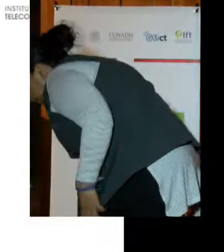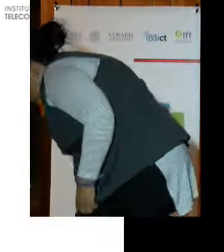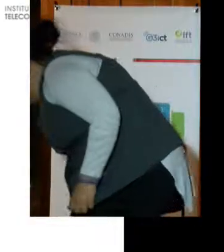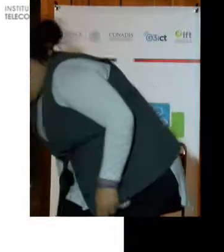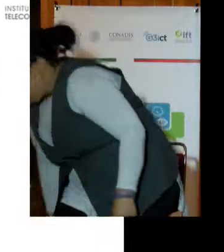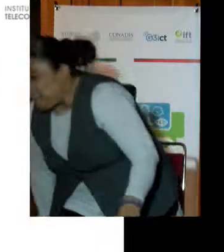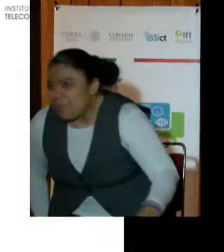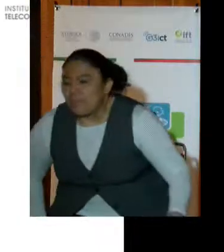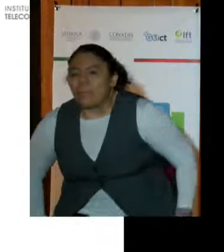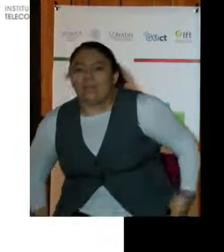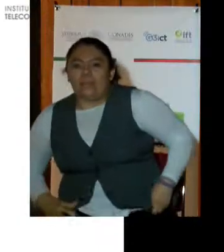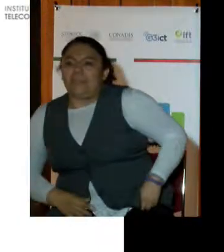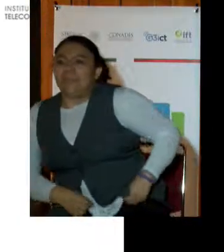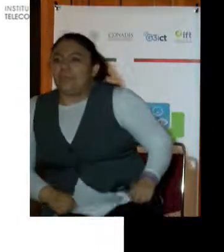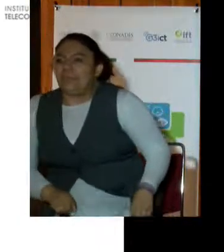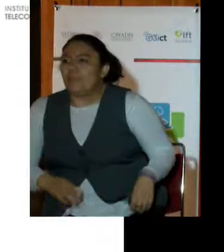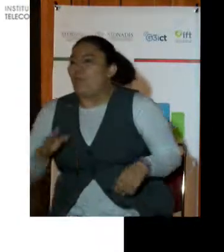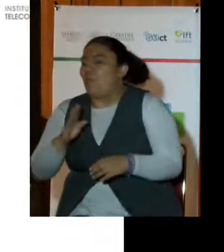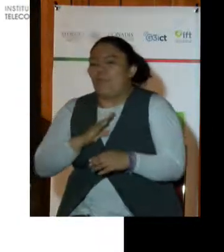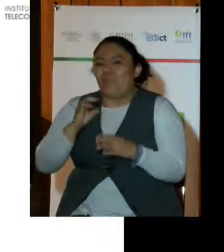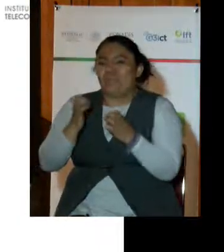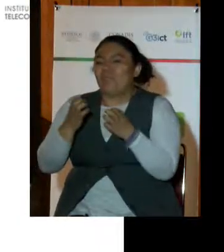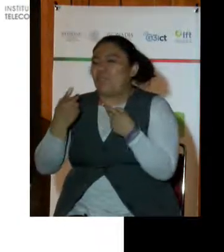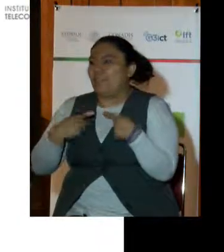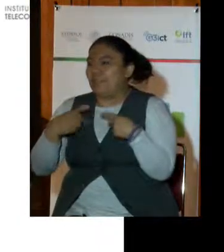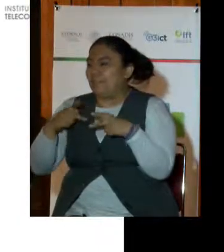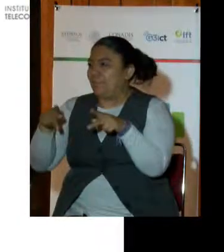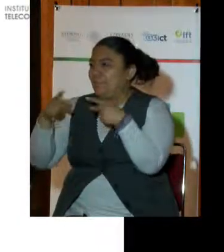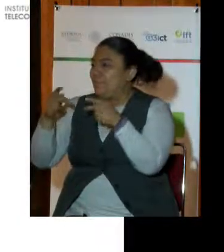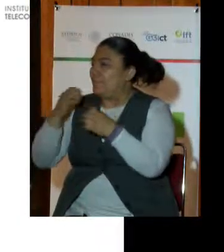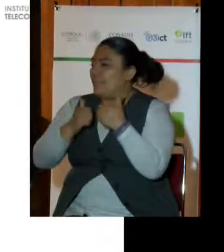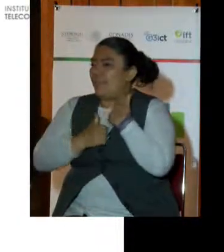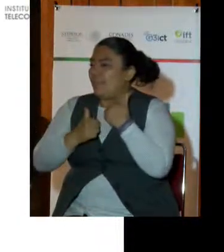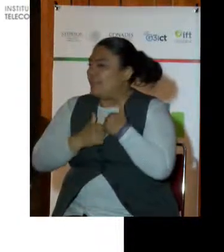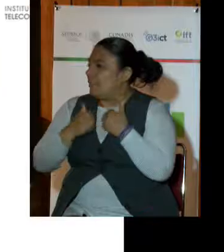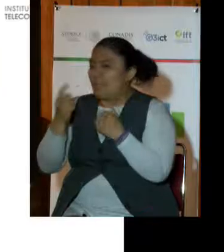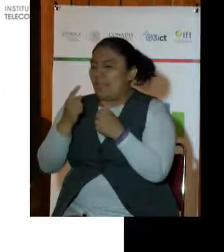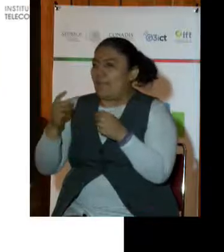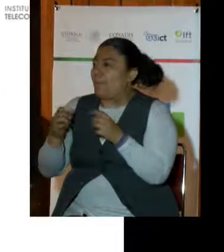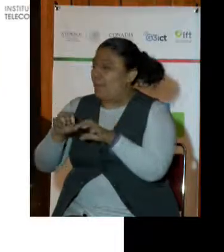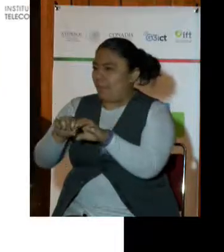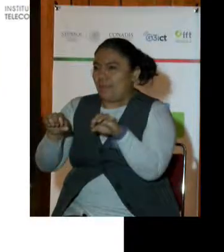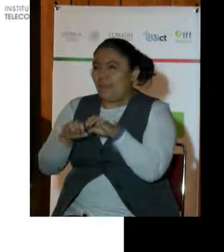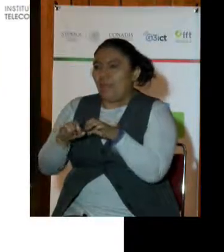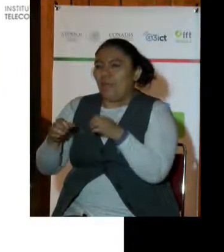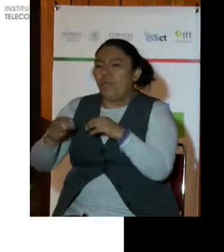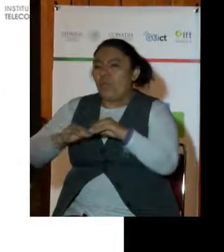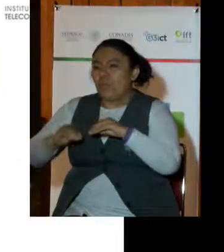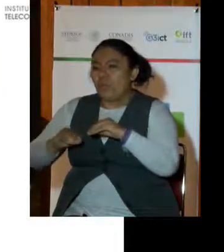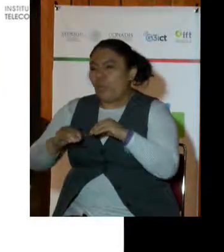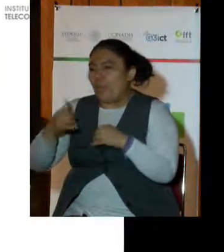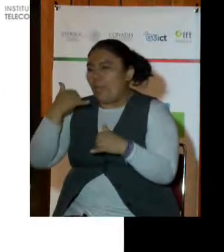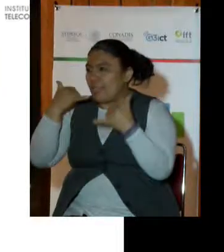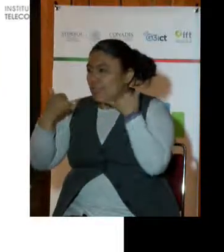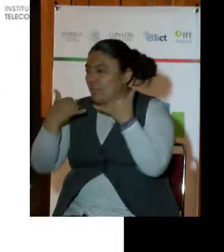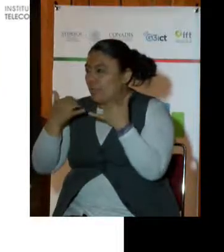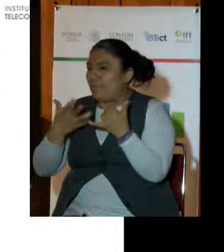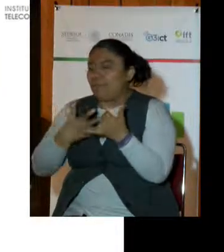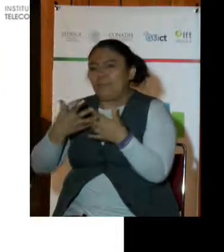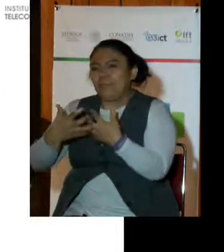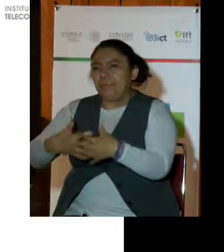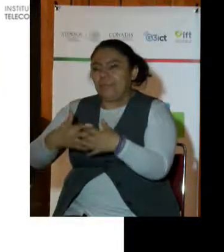Bueno, es un proveedor canadiense, te va comparando equipos móviles, a ver qué funcionalidades tiene